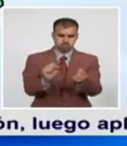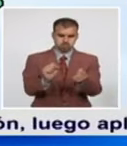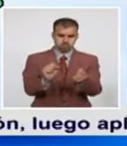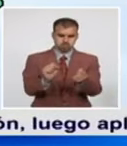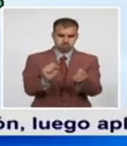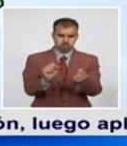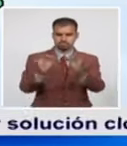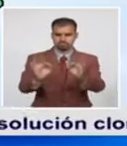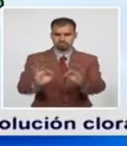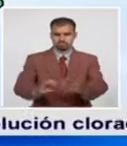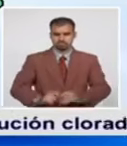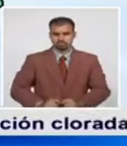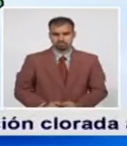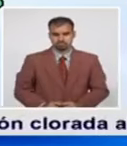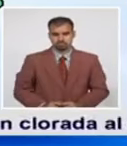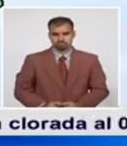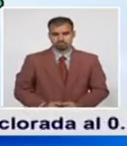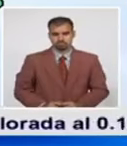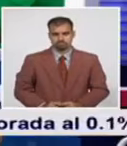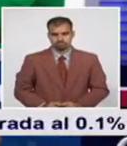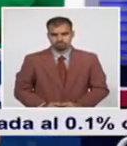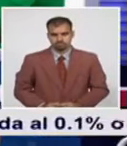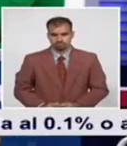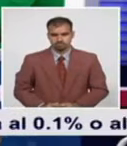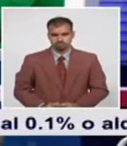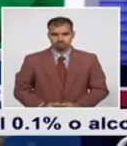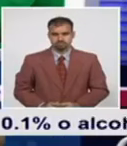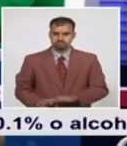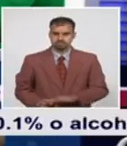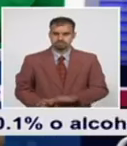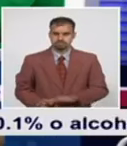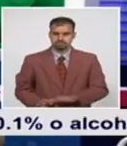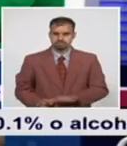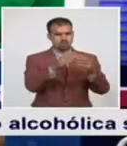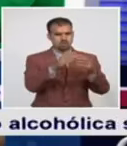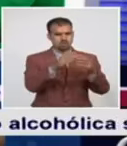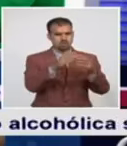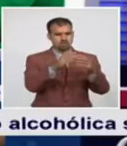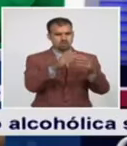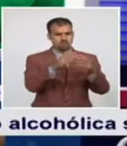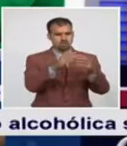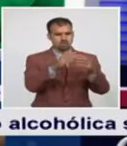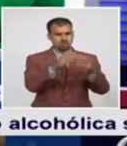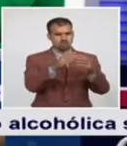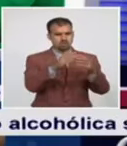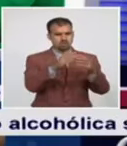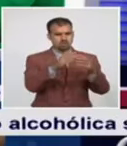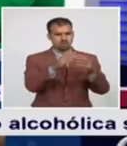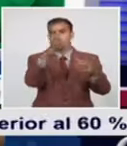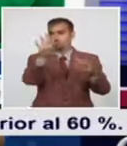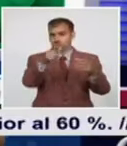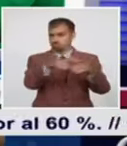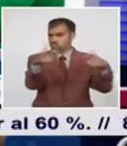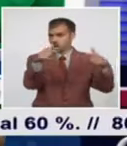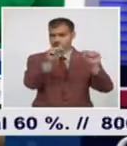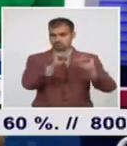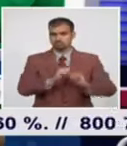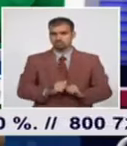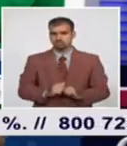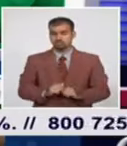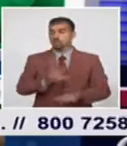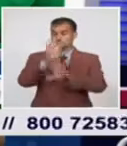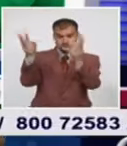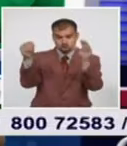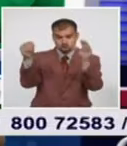no exento de riesgo. El sexo femenino ayer con el 56,4%, en el acumulado el